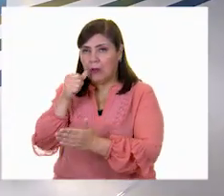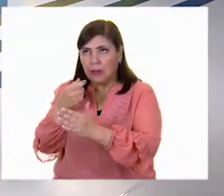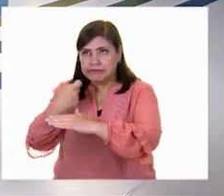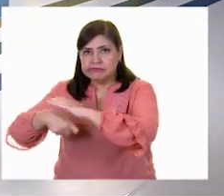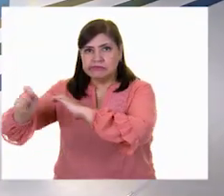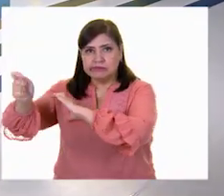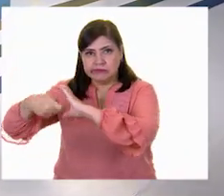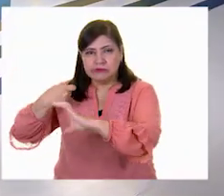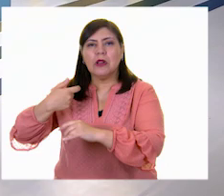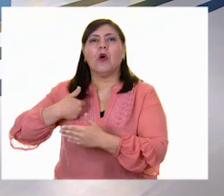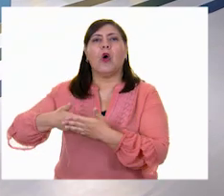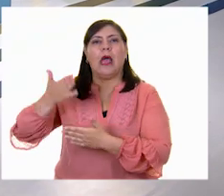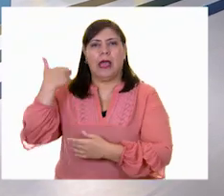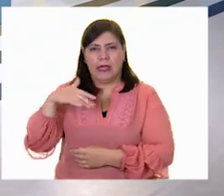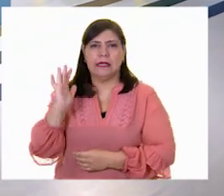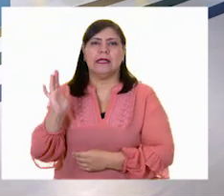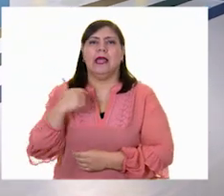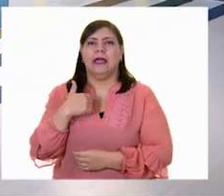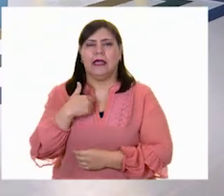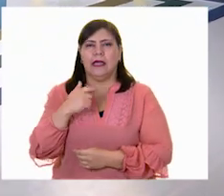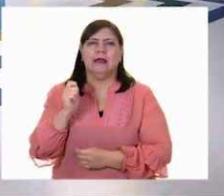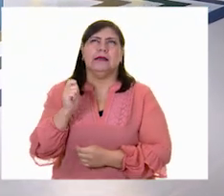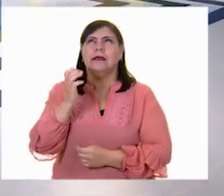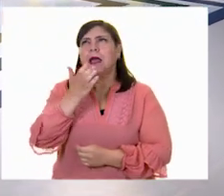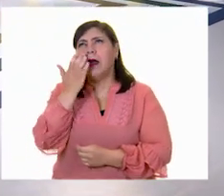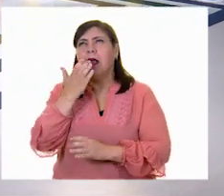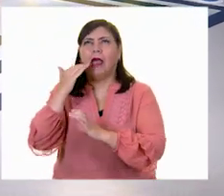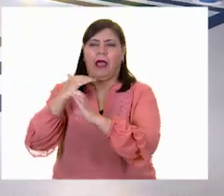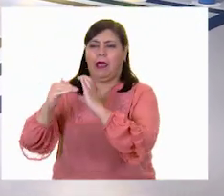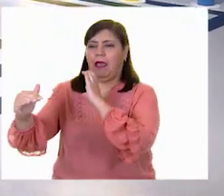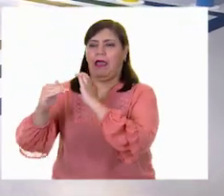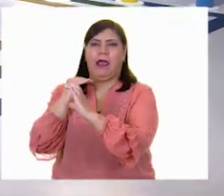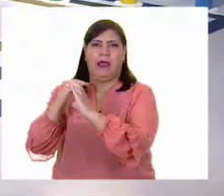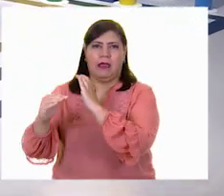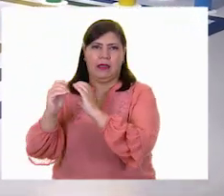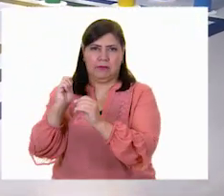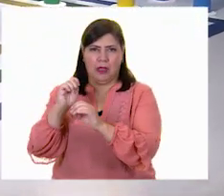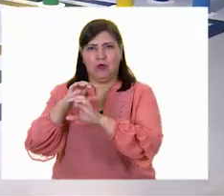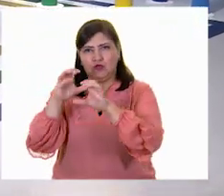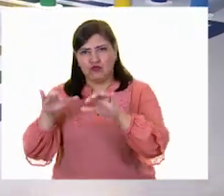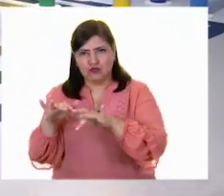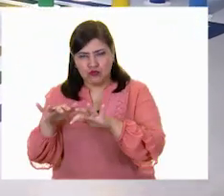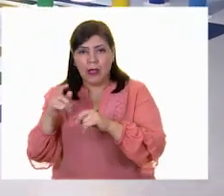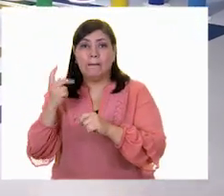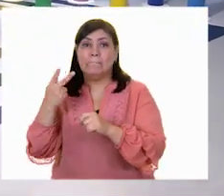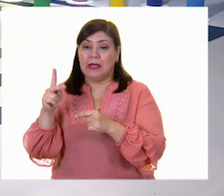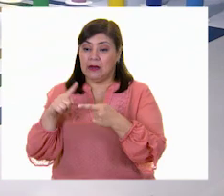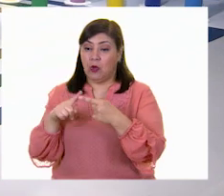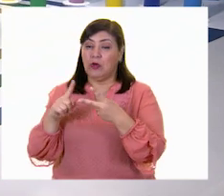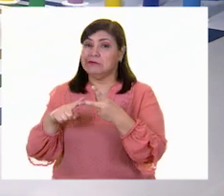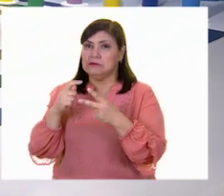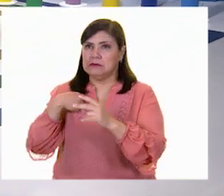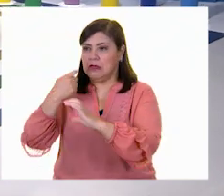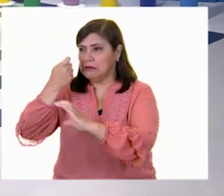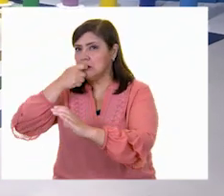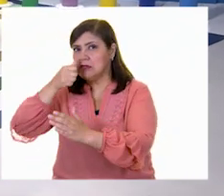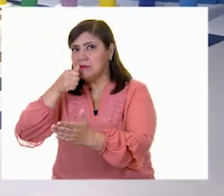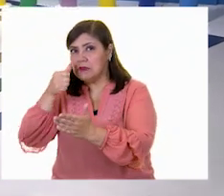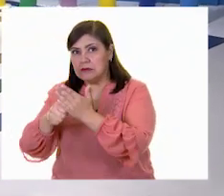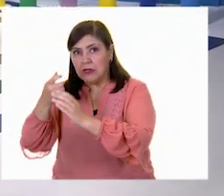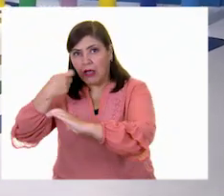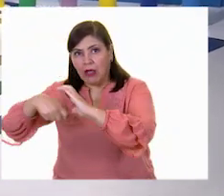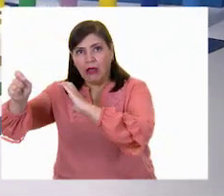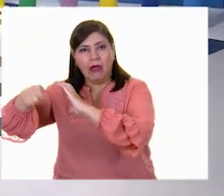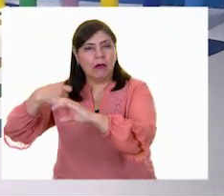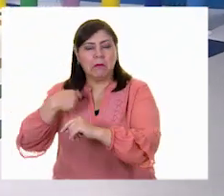estoy familiarizada con el uso del correo electrónico. Sin embargo, mi conocimiento del correo postal es bastante limitado. Durante la